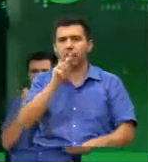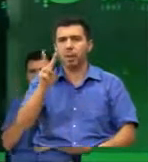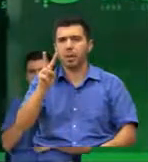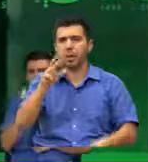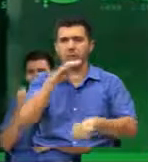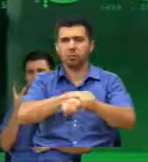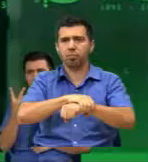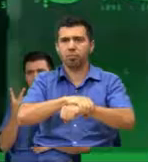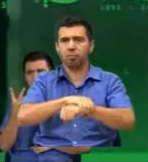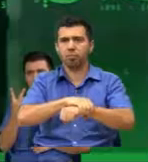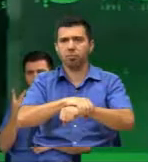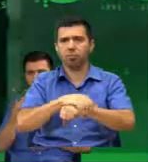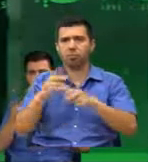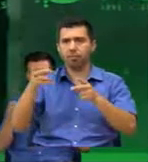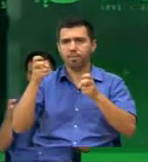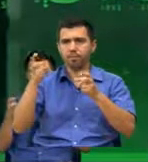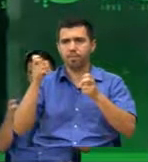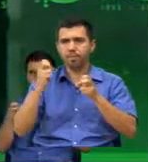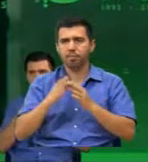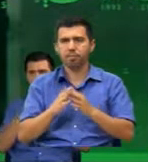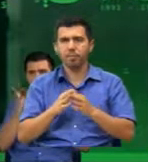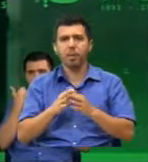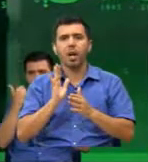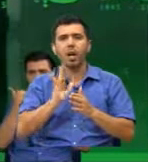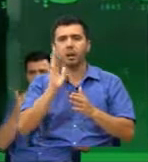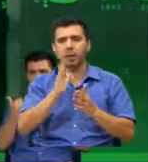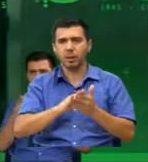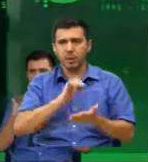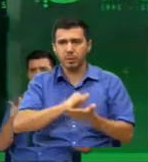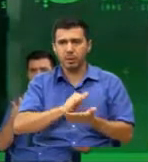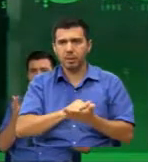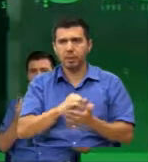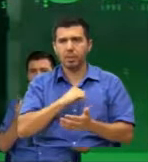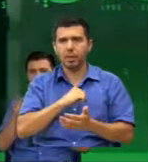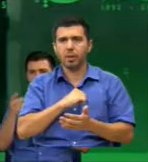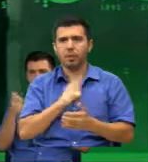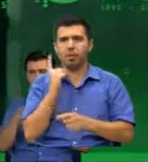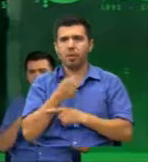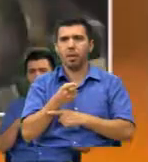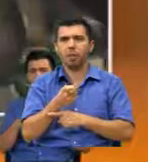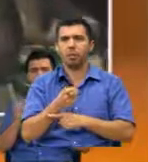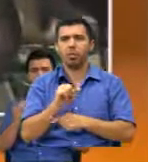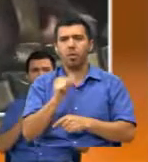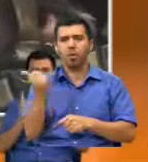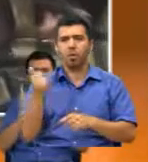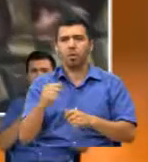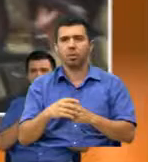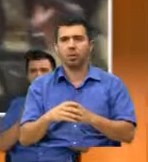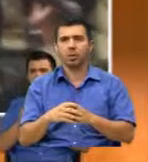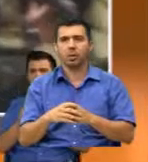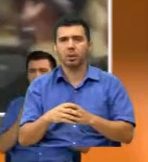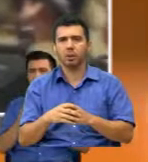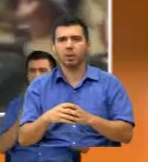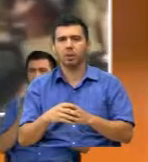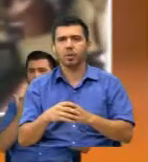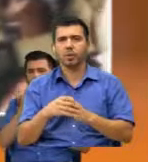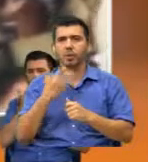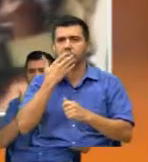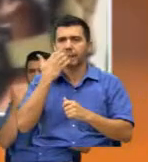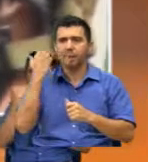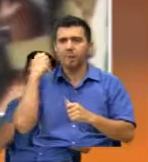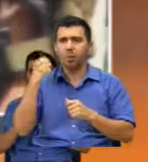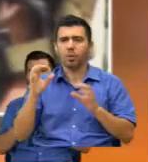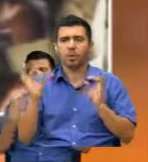extorsión asimismo tenemos otras denuncias como es el secuestro el secuestro